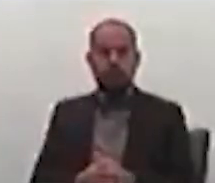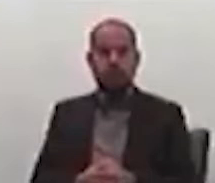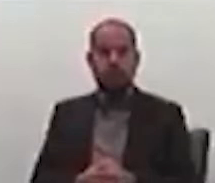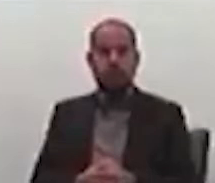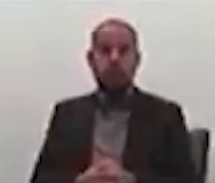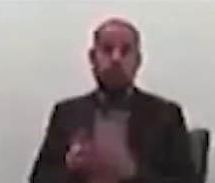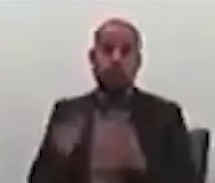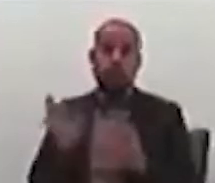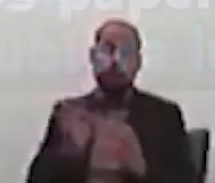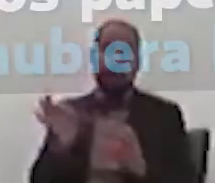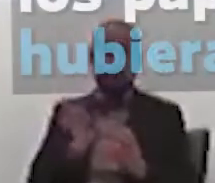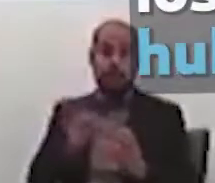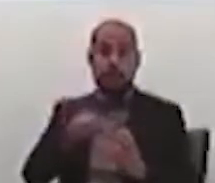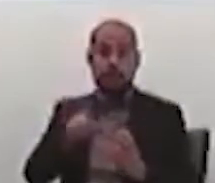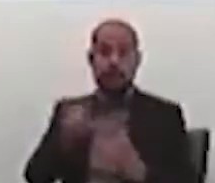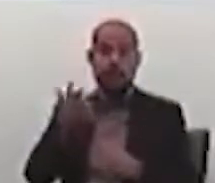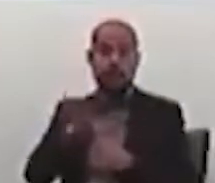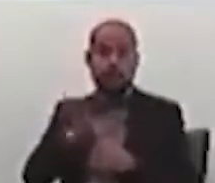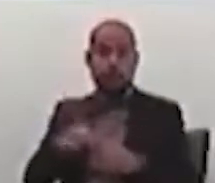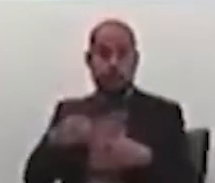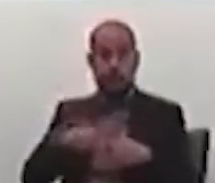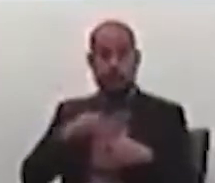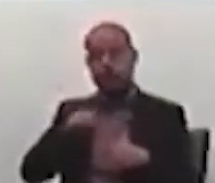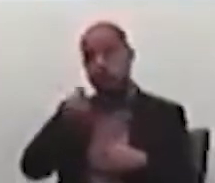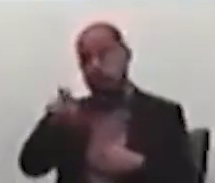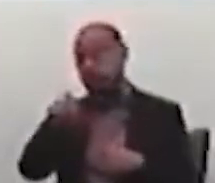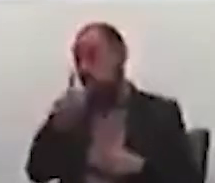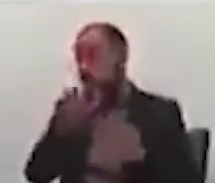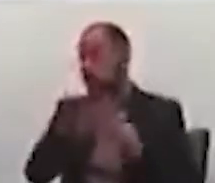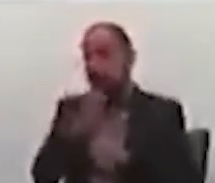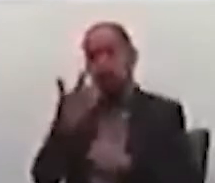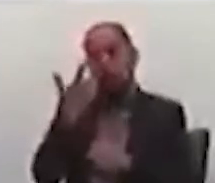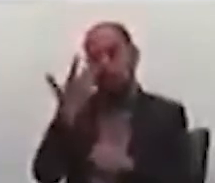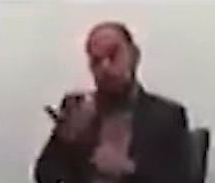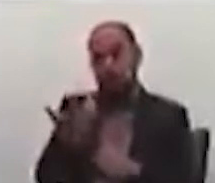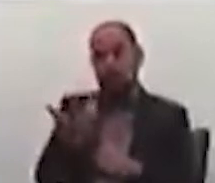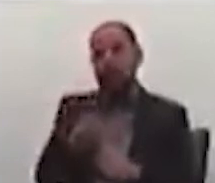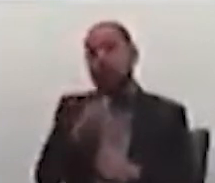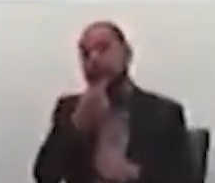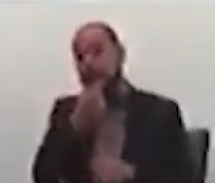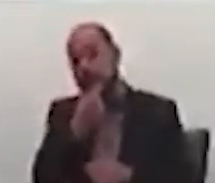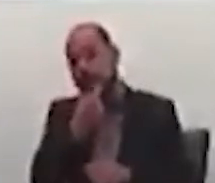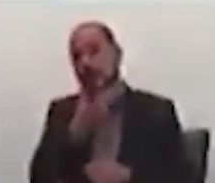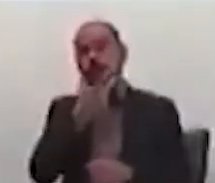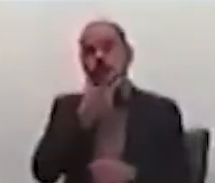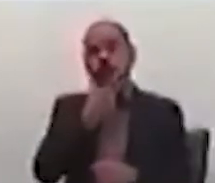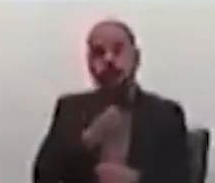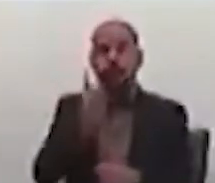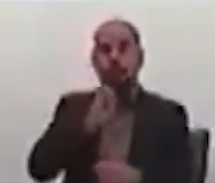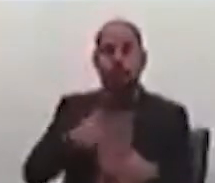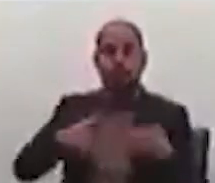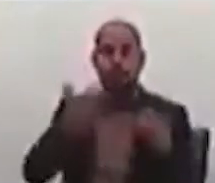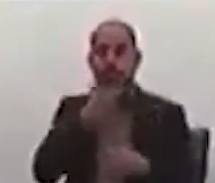hija, como lo hizo en su labor activista por cualquier otra mujer, niño, niña o adolescente,